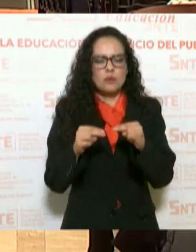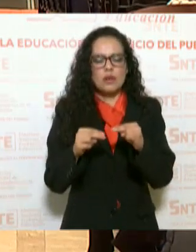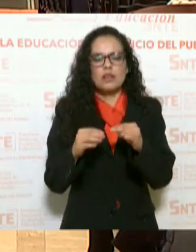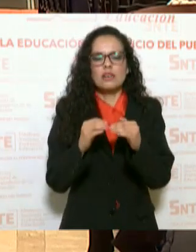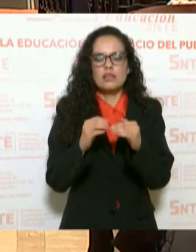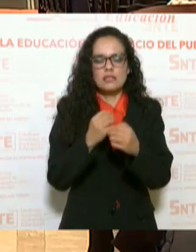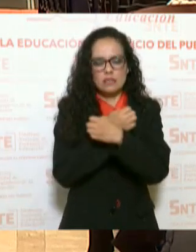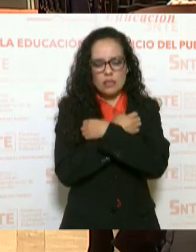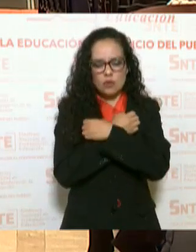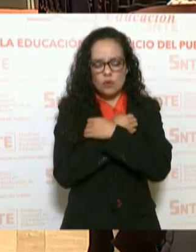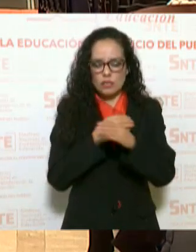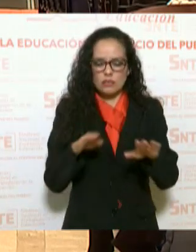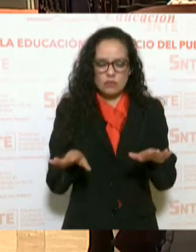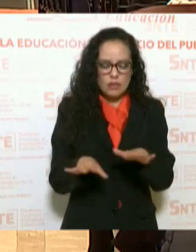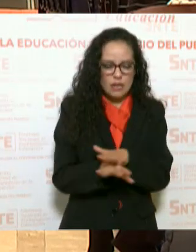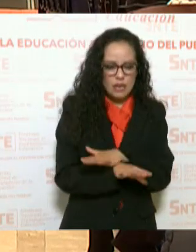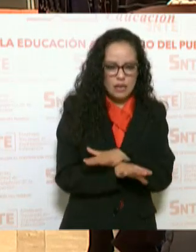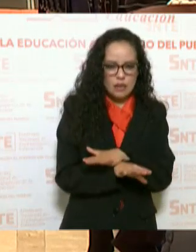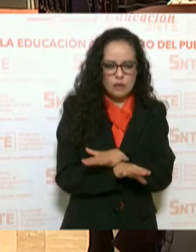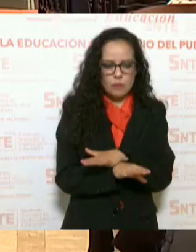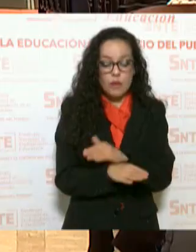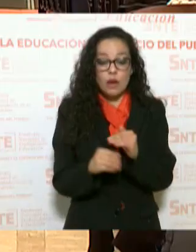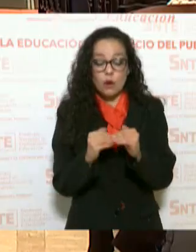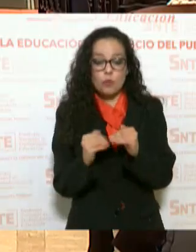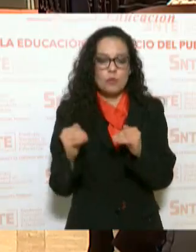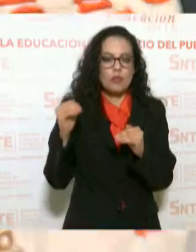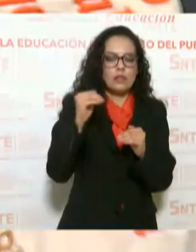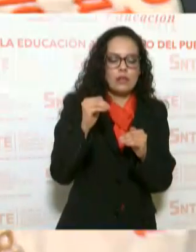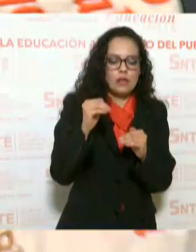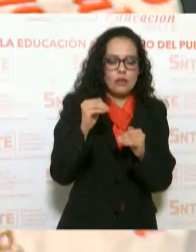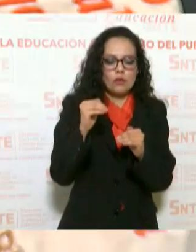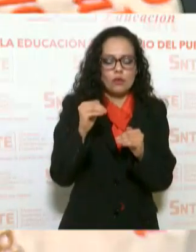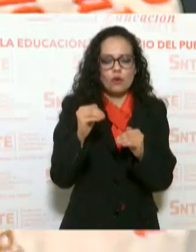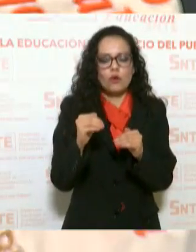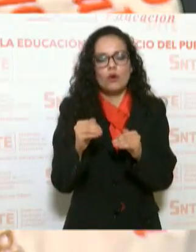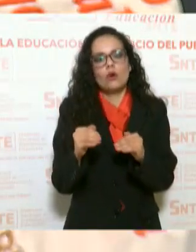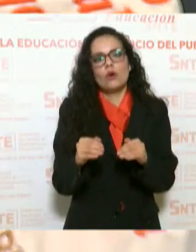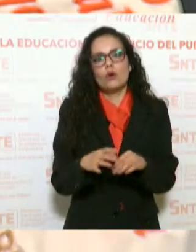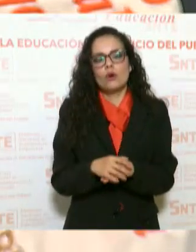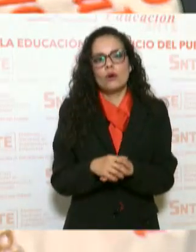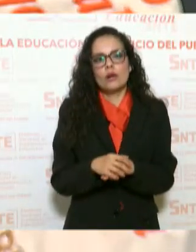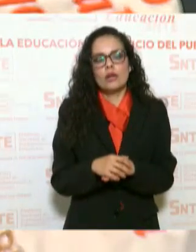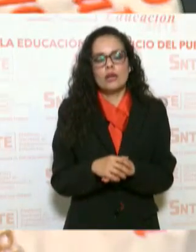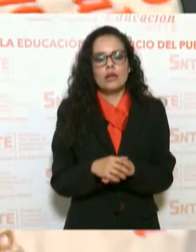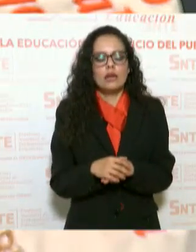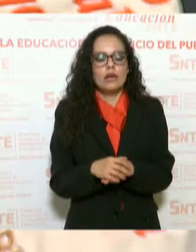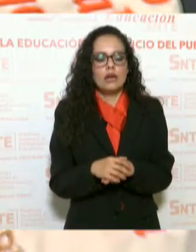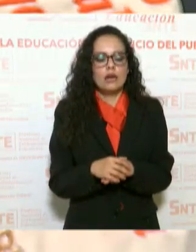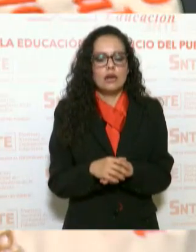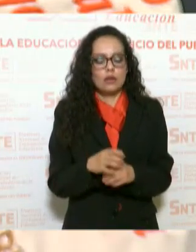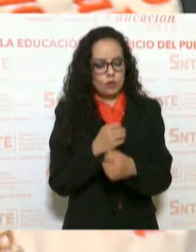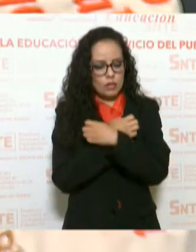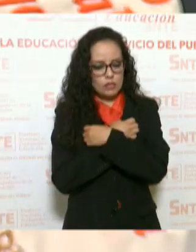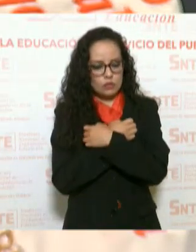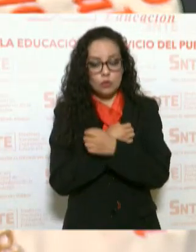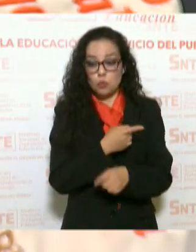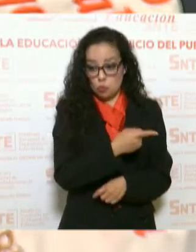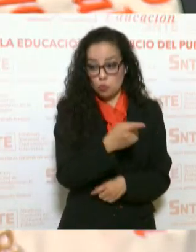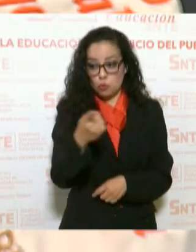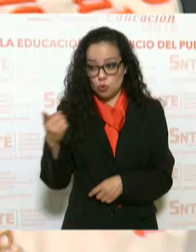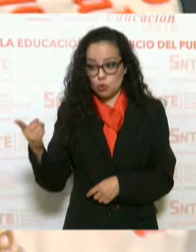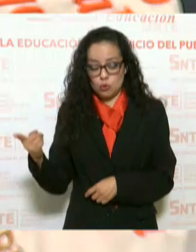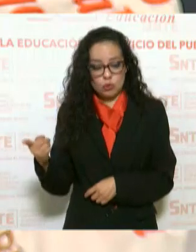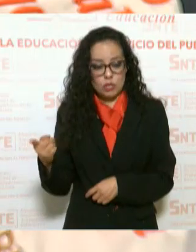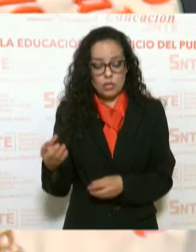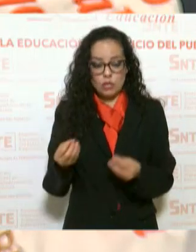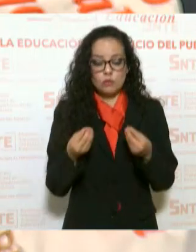la movilización durante los últimos años y muchos de ustedes aquí tienen historias